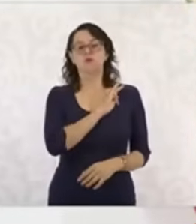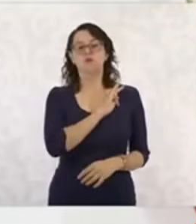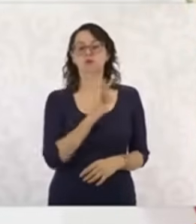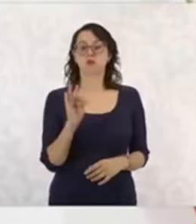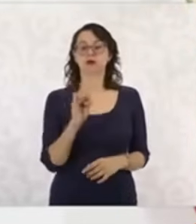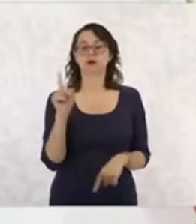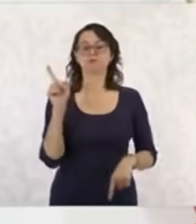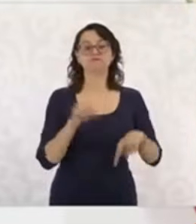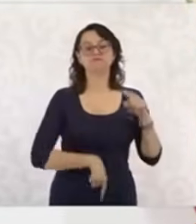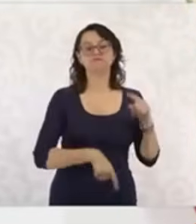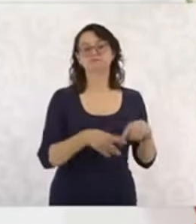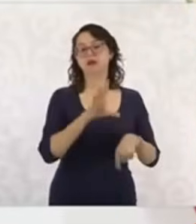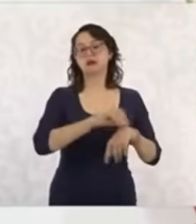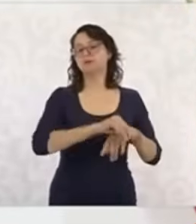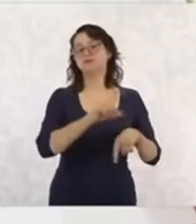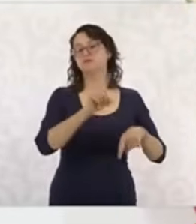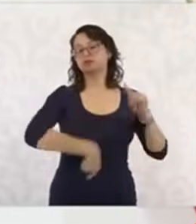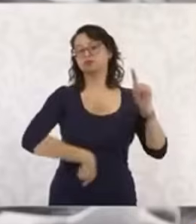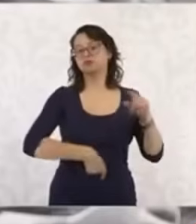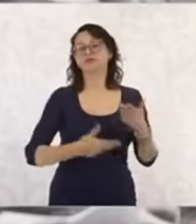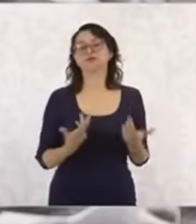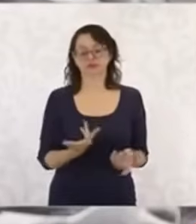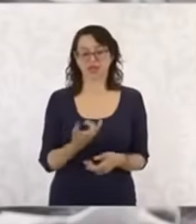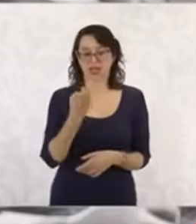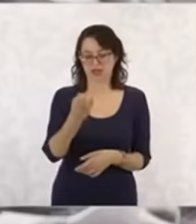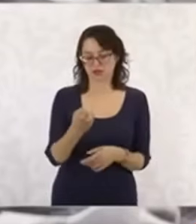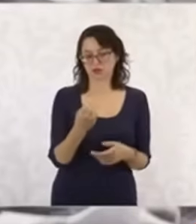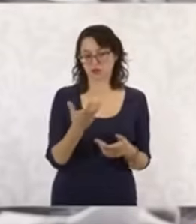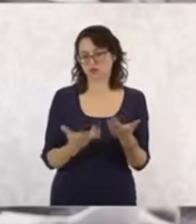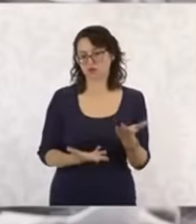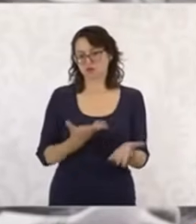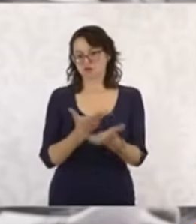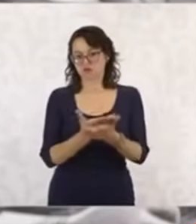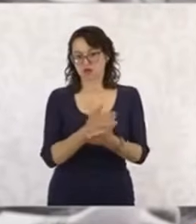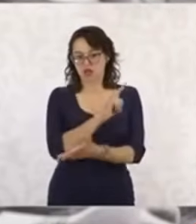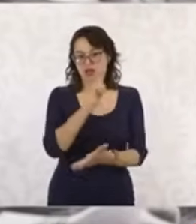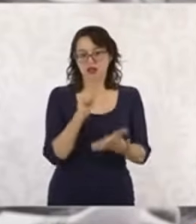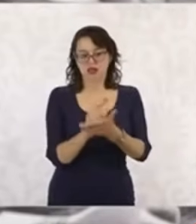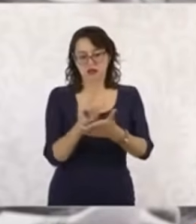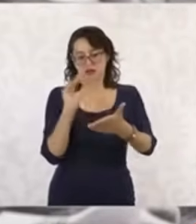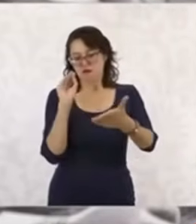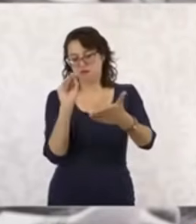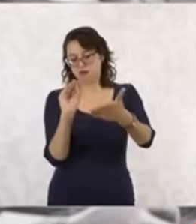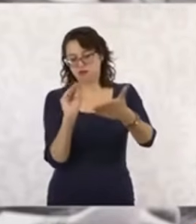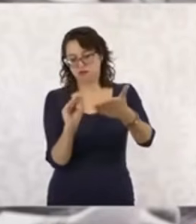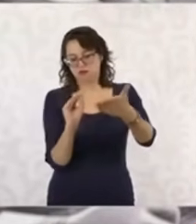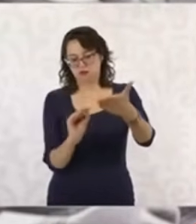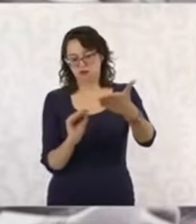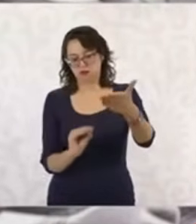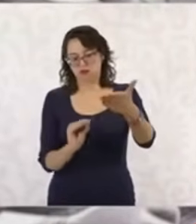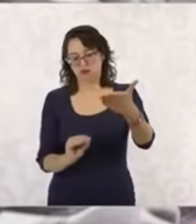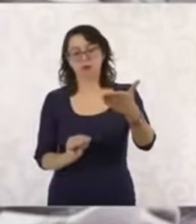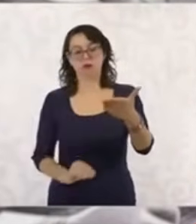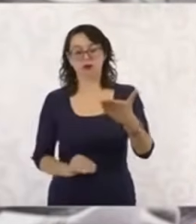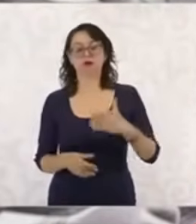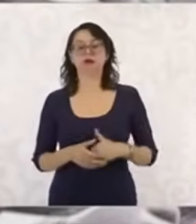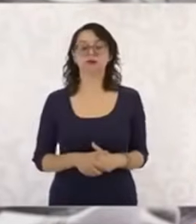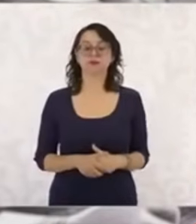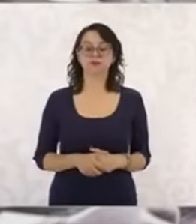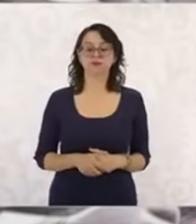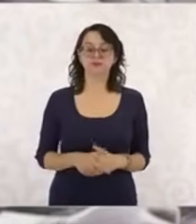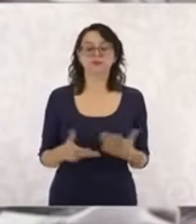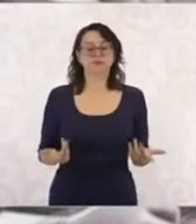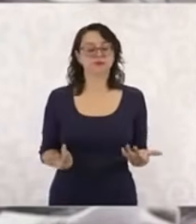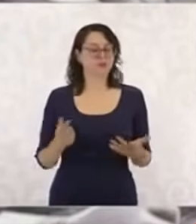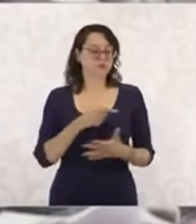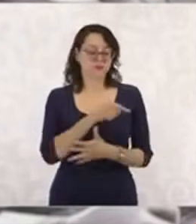estos delitos. Entonces, son algunos de los elementos que vamos a tomar en cuenta en esta nueva ley,